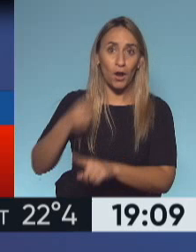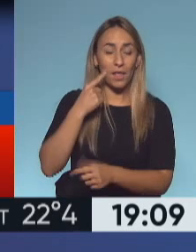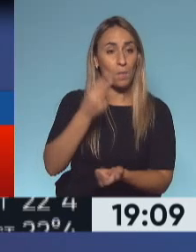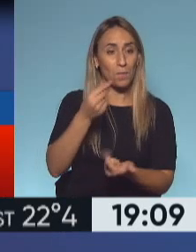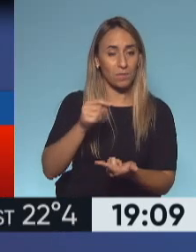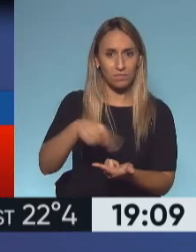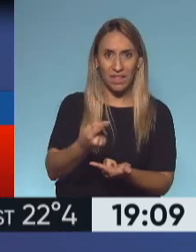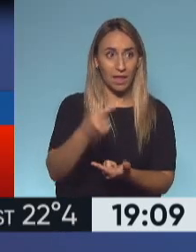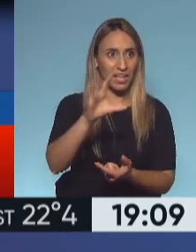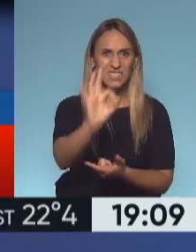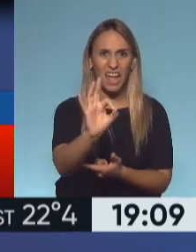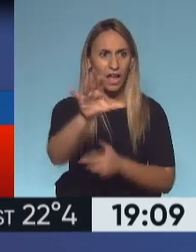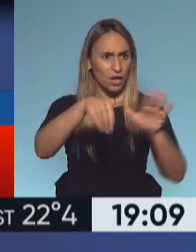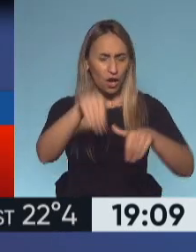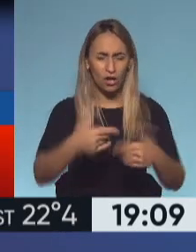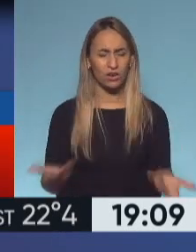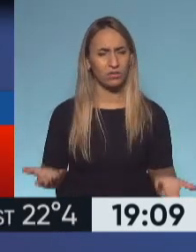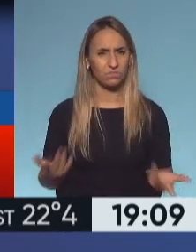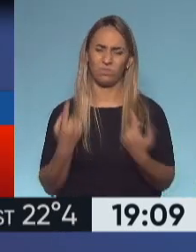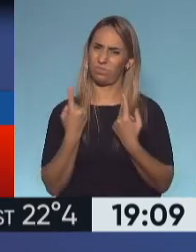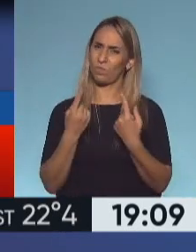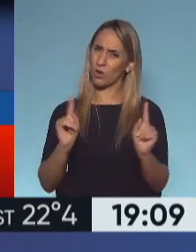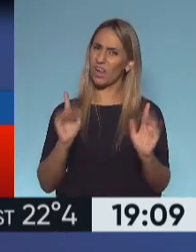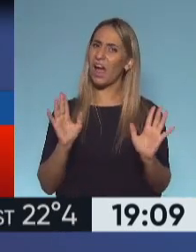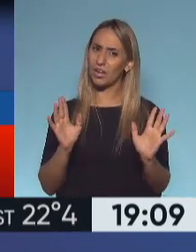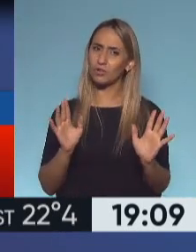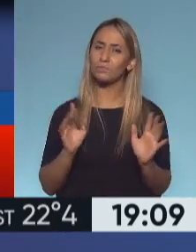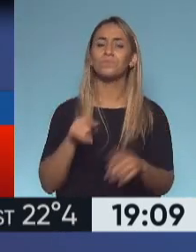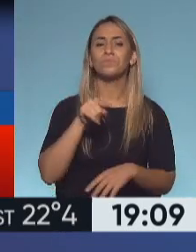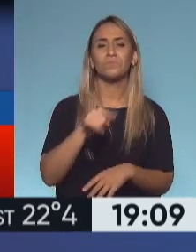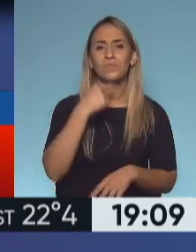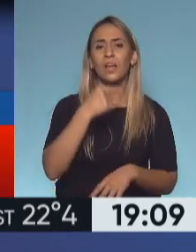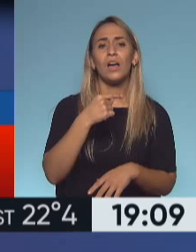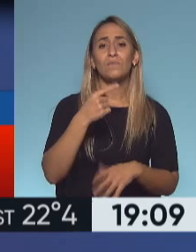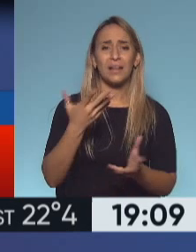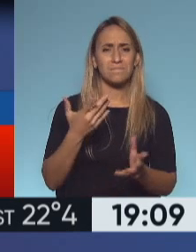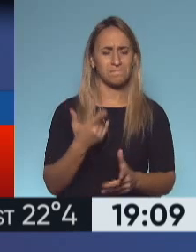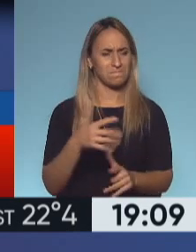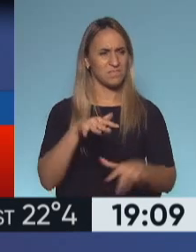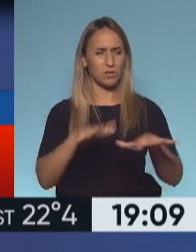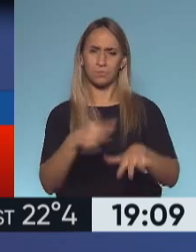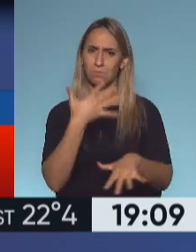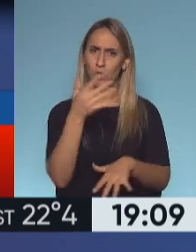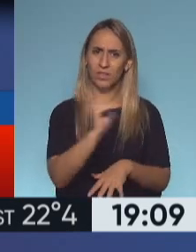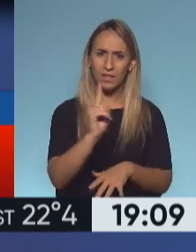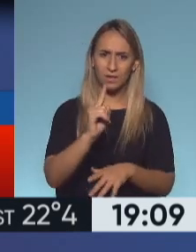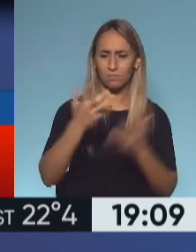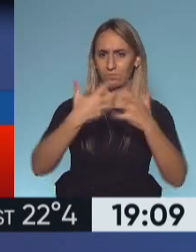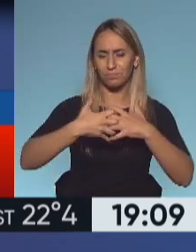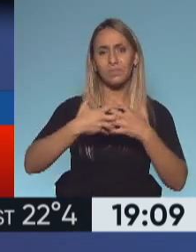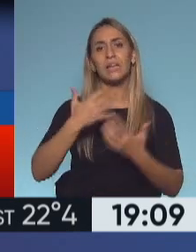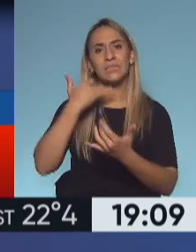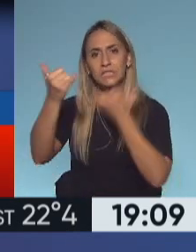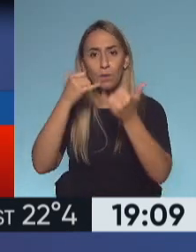mañana hay 0 personas asignadas. Muy raro, sigue Volnovich. Para entender lo que pasaba, nos pusimos a llamar a las personas que